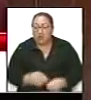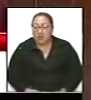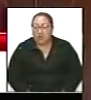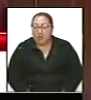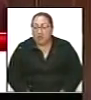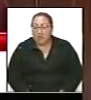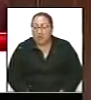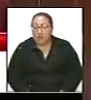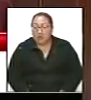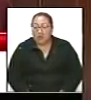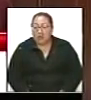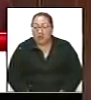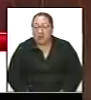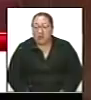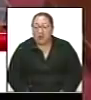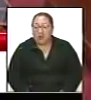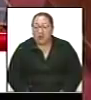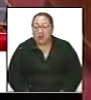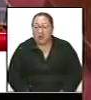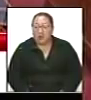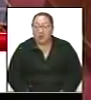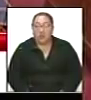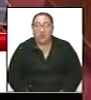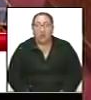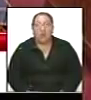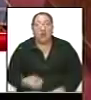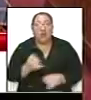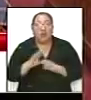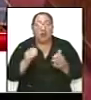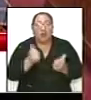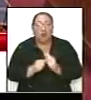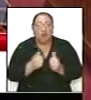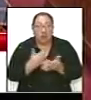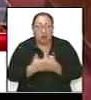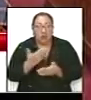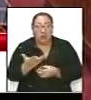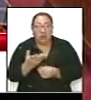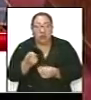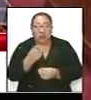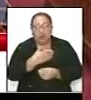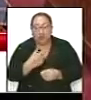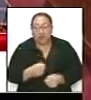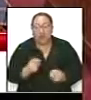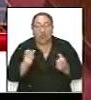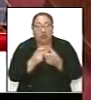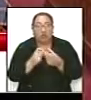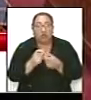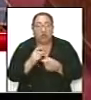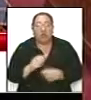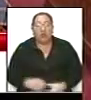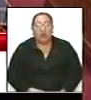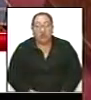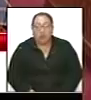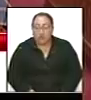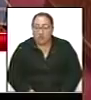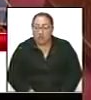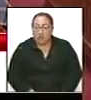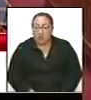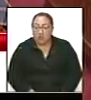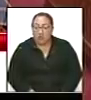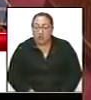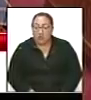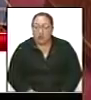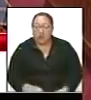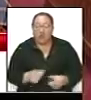siendo prácticamente ya finalizada la sustentación por parte de la presidenta de la Comisión de Levantamiento de Inmunidad Parlamentaria,